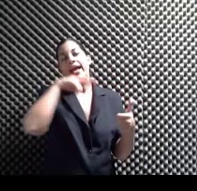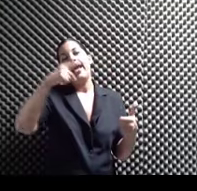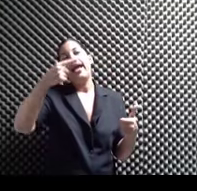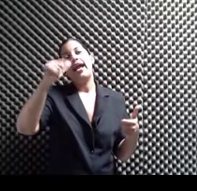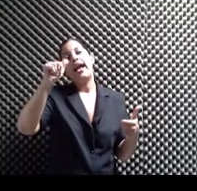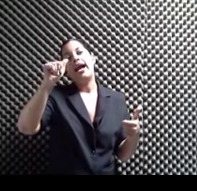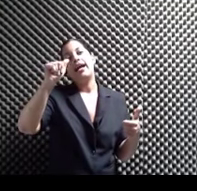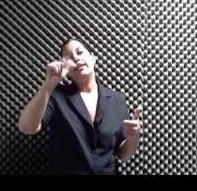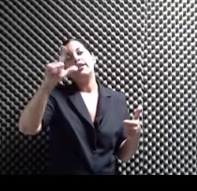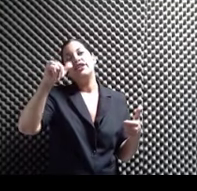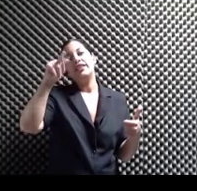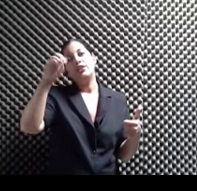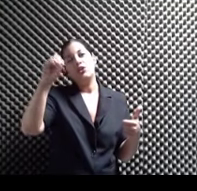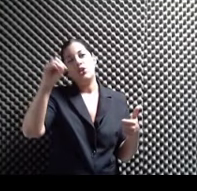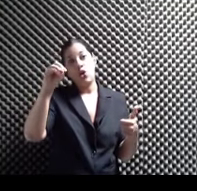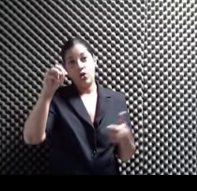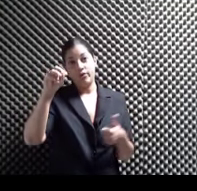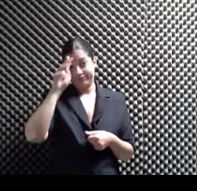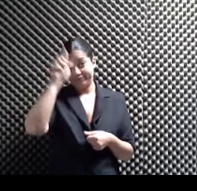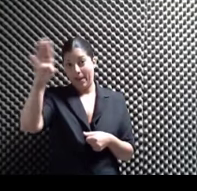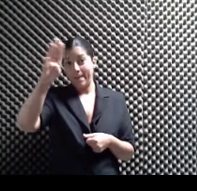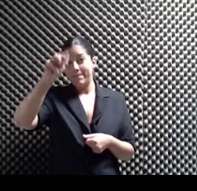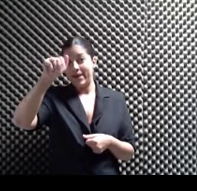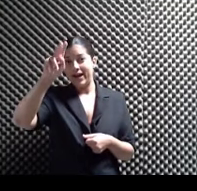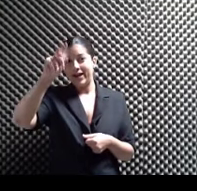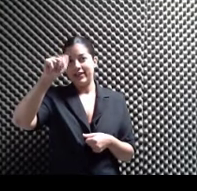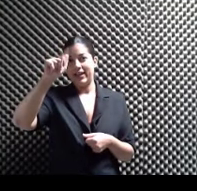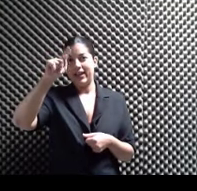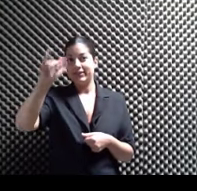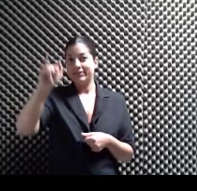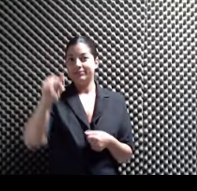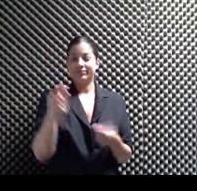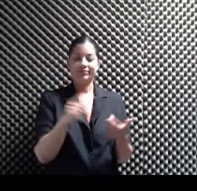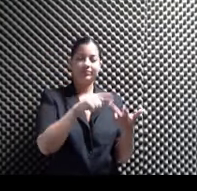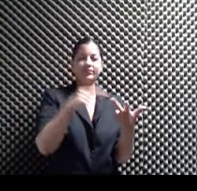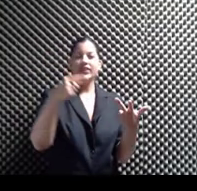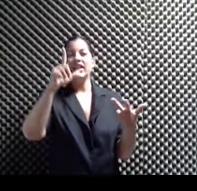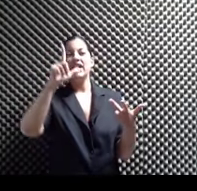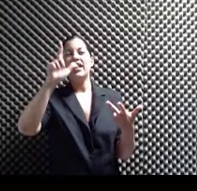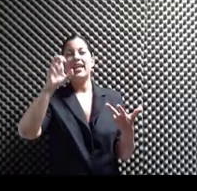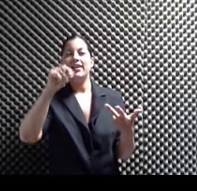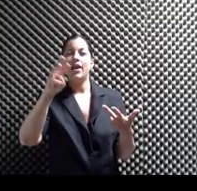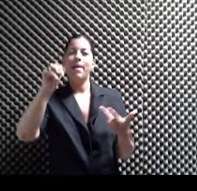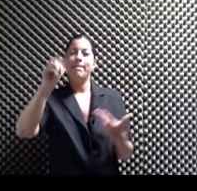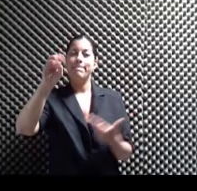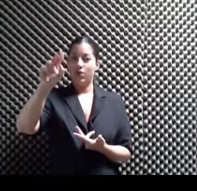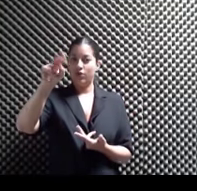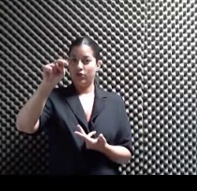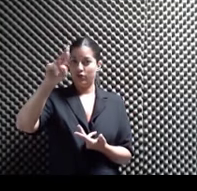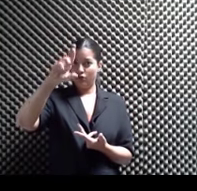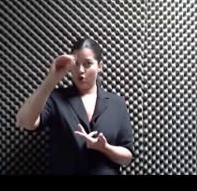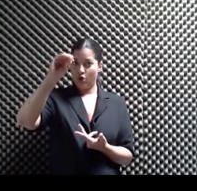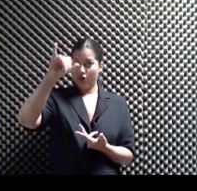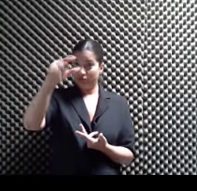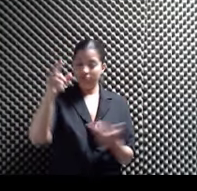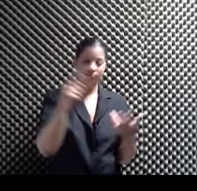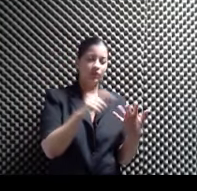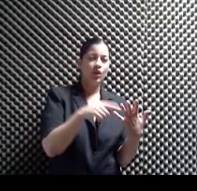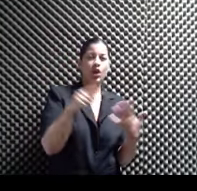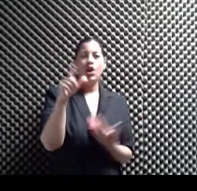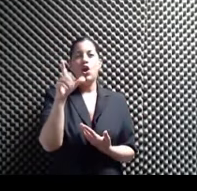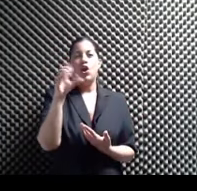Hasta Wilkin Gleis Monroy Luis Ángel Lourdes Robles Los ex menudos